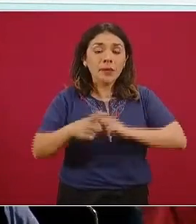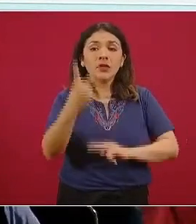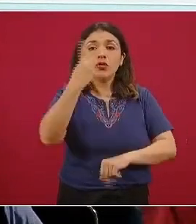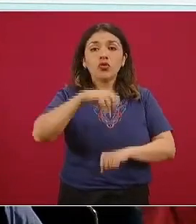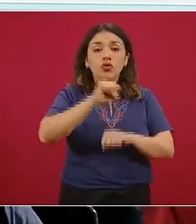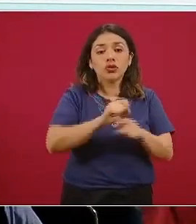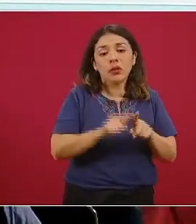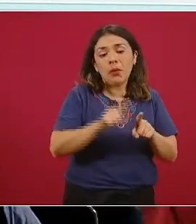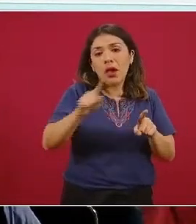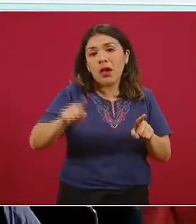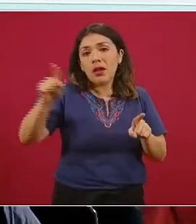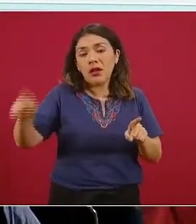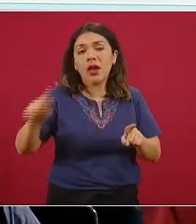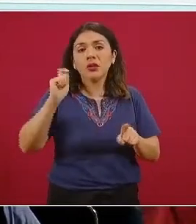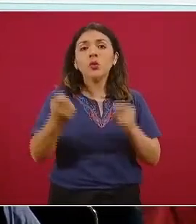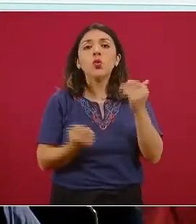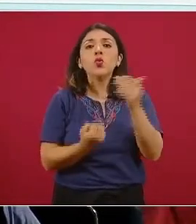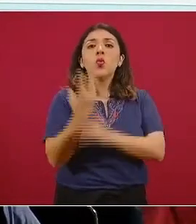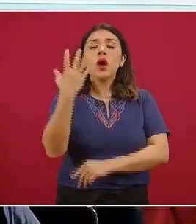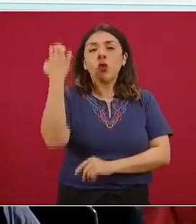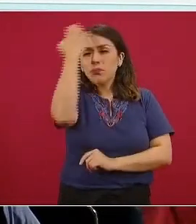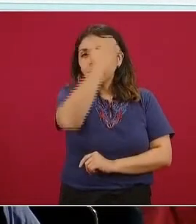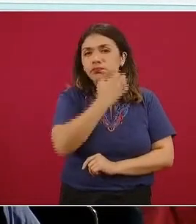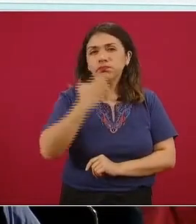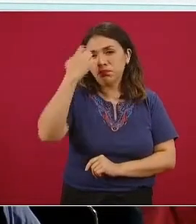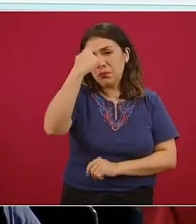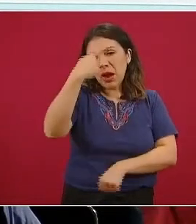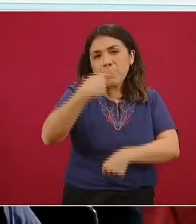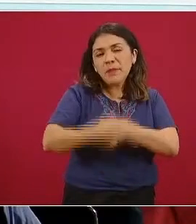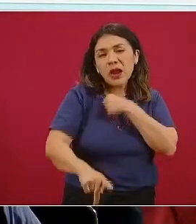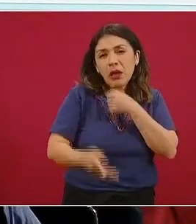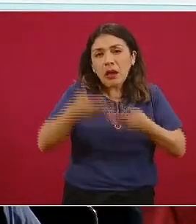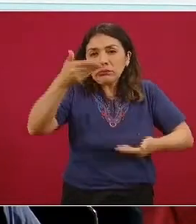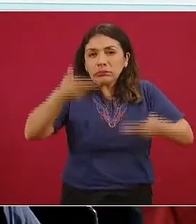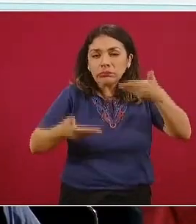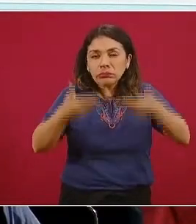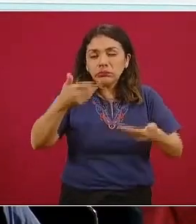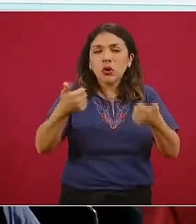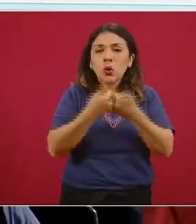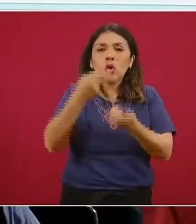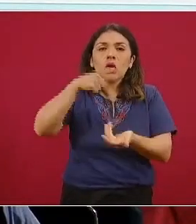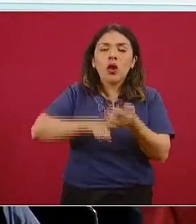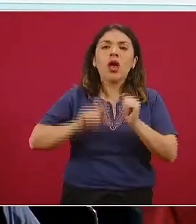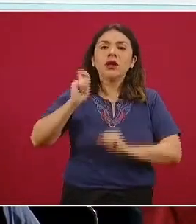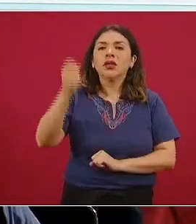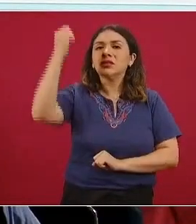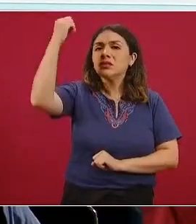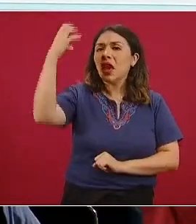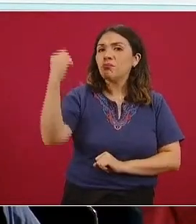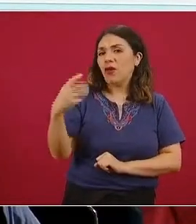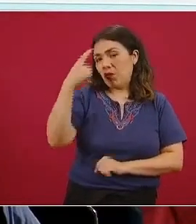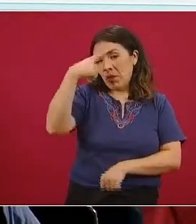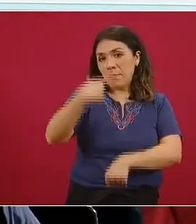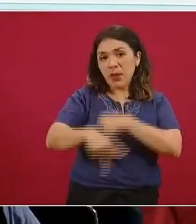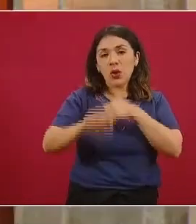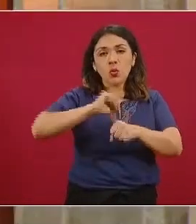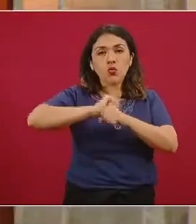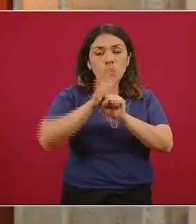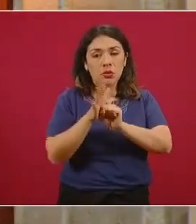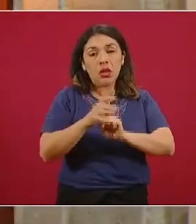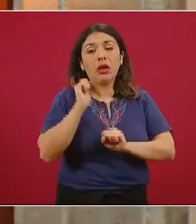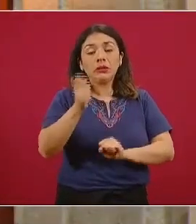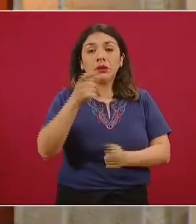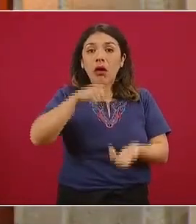semanas consecutivas, un nuevo análisis de riesgo representado por el semáforo de riesgo COVID, precisamente, en